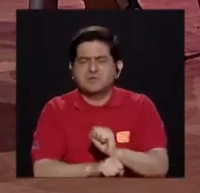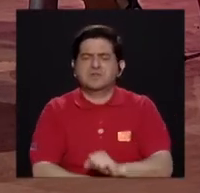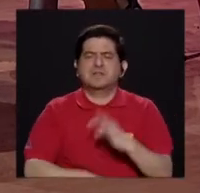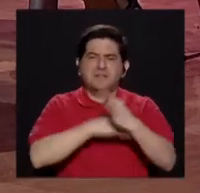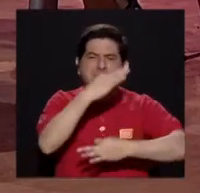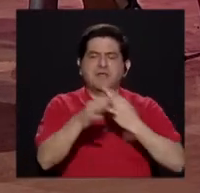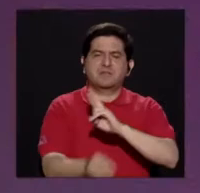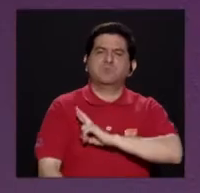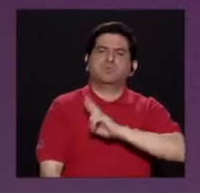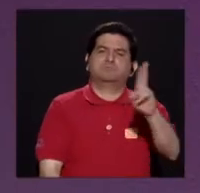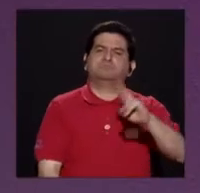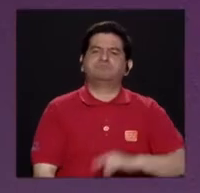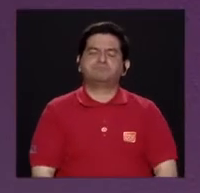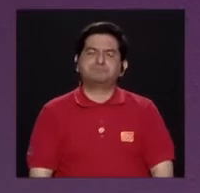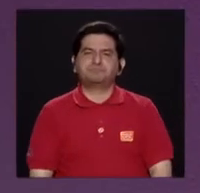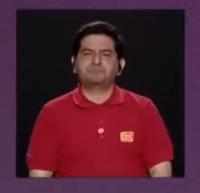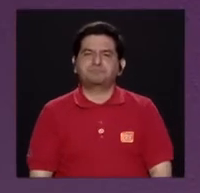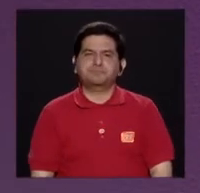religioso.